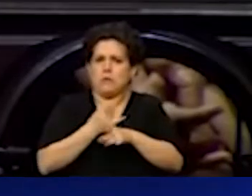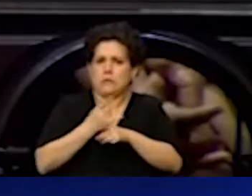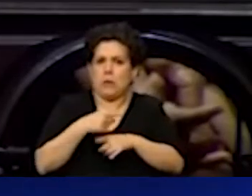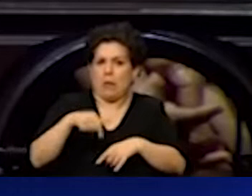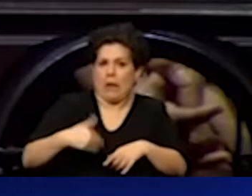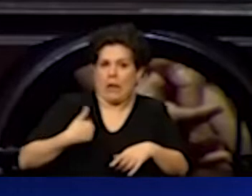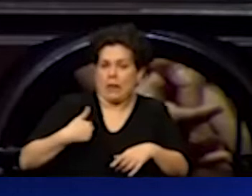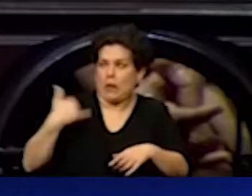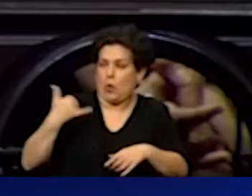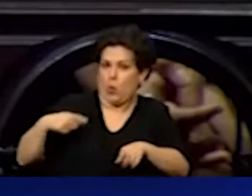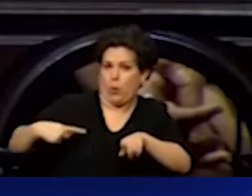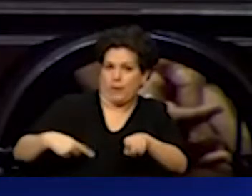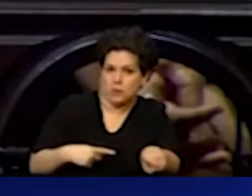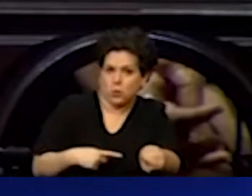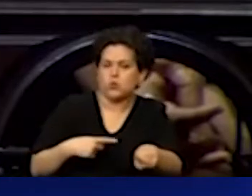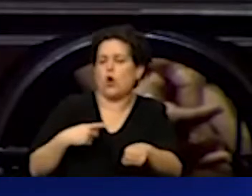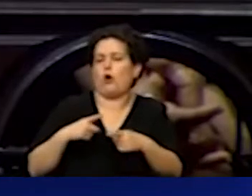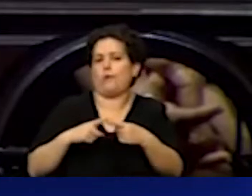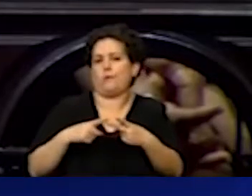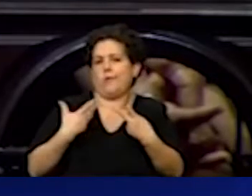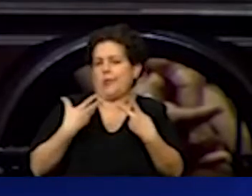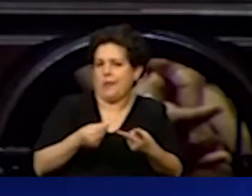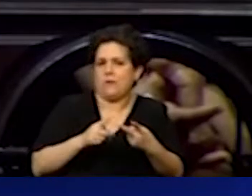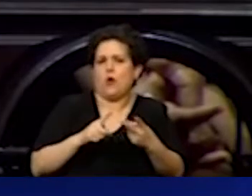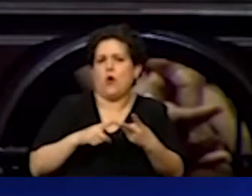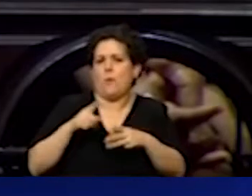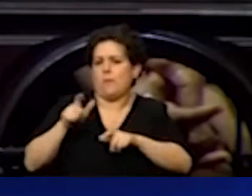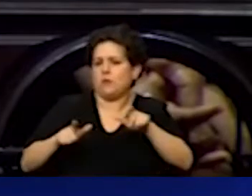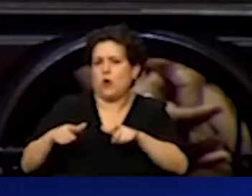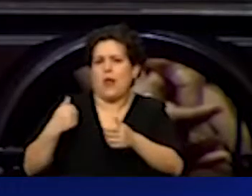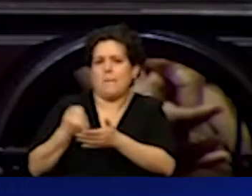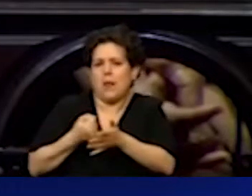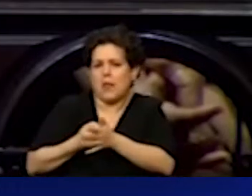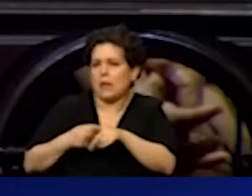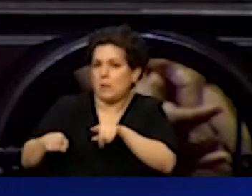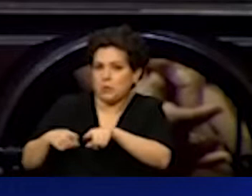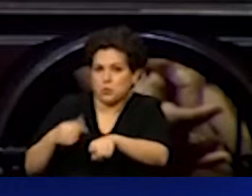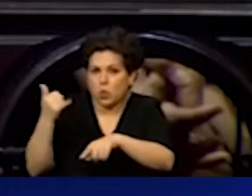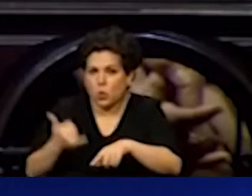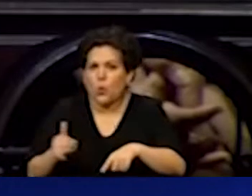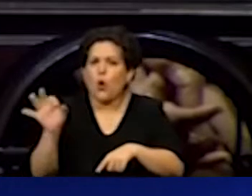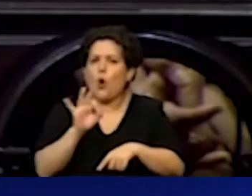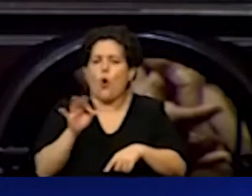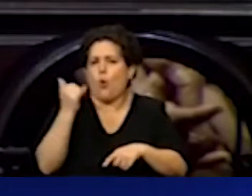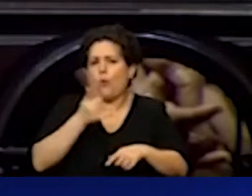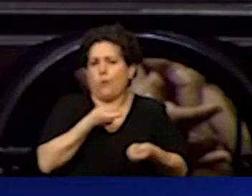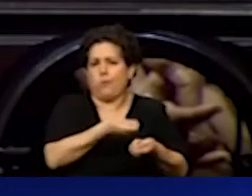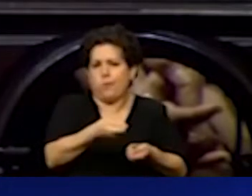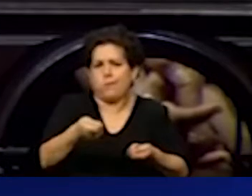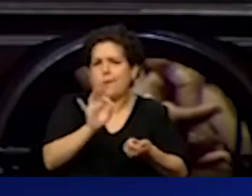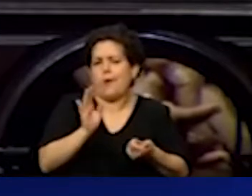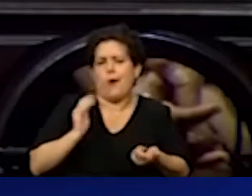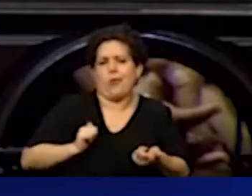este país hubo persecución a los militantes populares y cada vez que hubo genocidio y